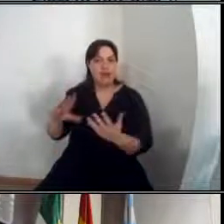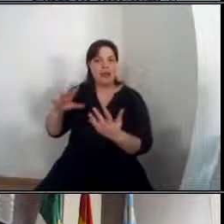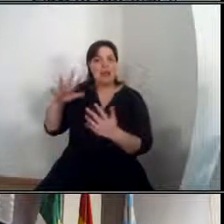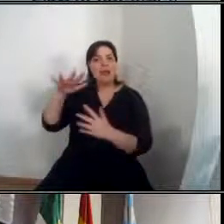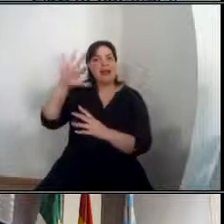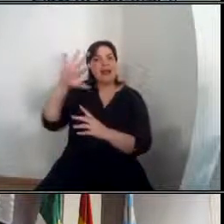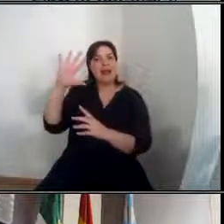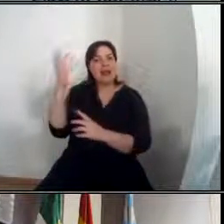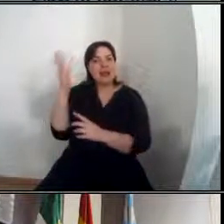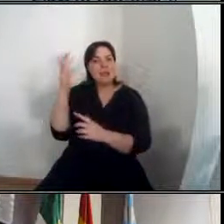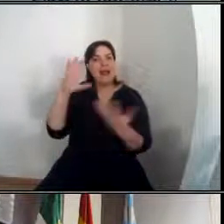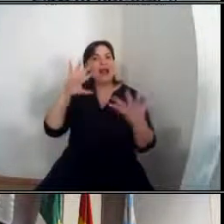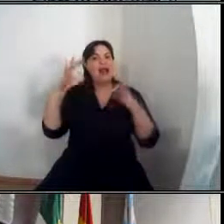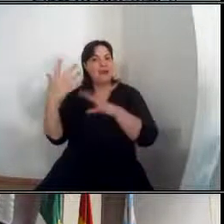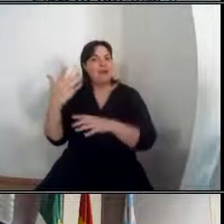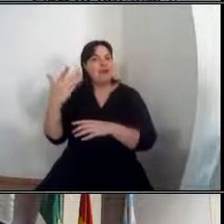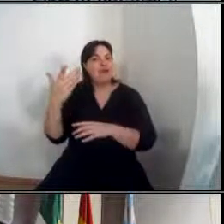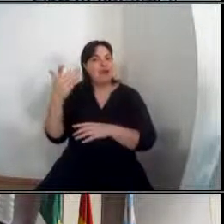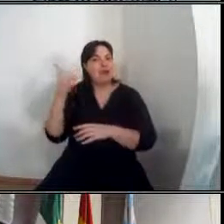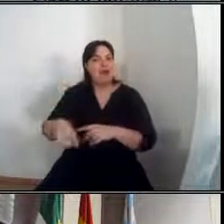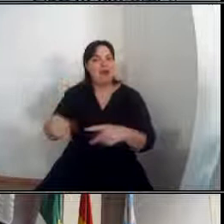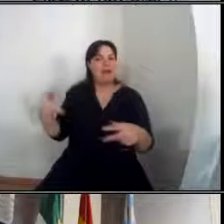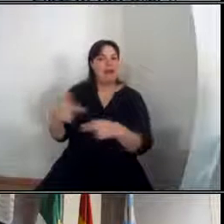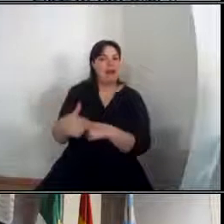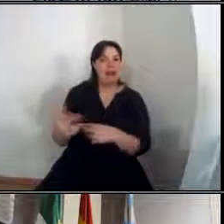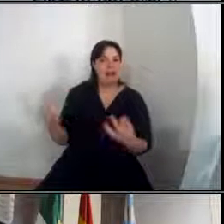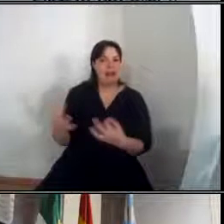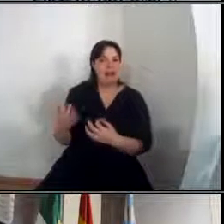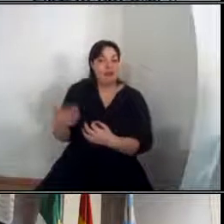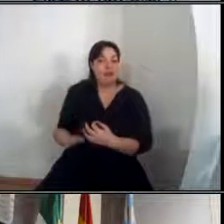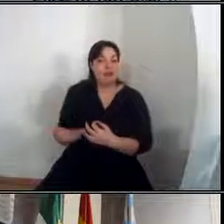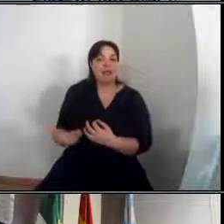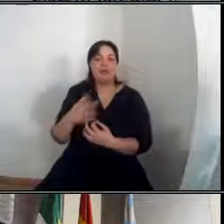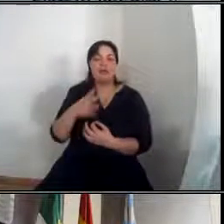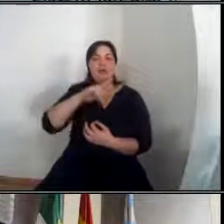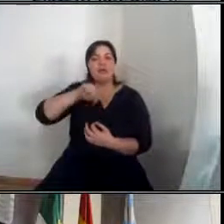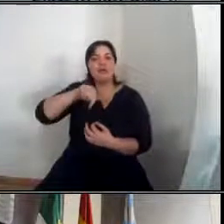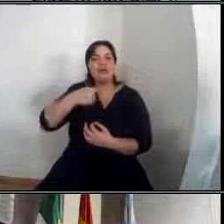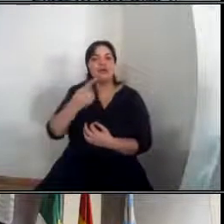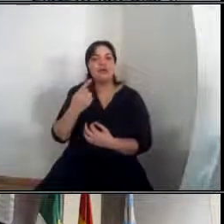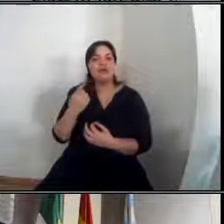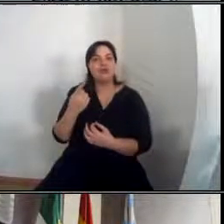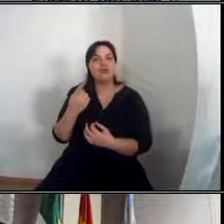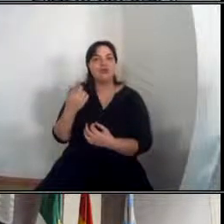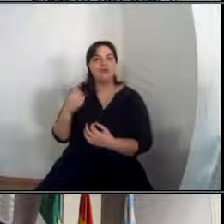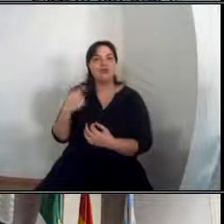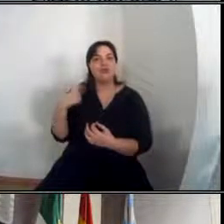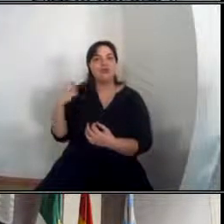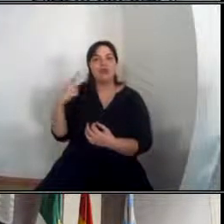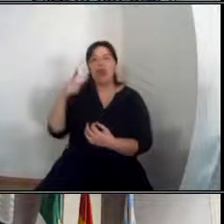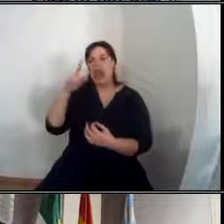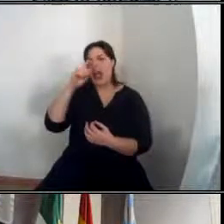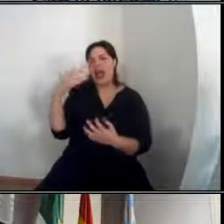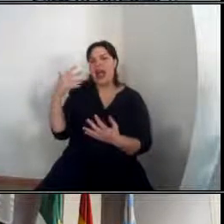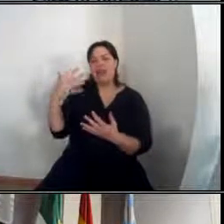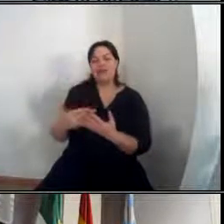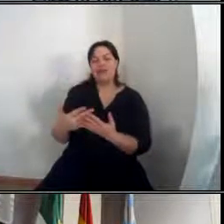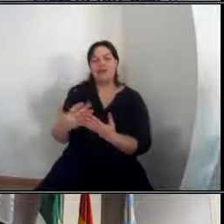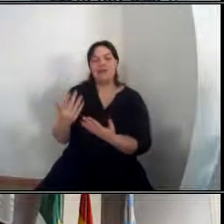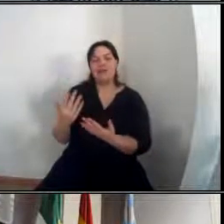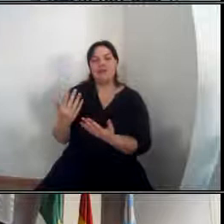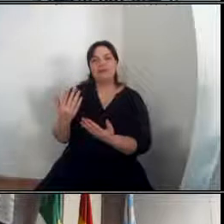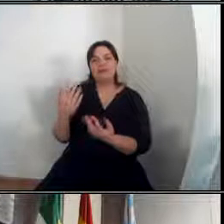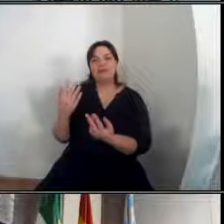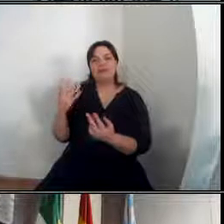climático, importante en esto, y como hemos podido ver en estos últimos años,